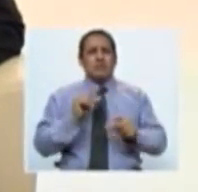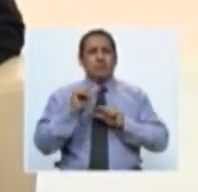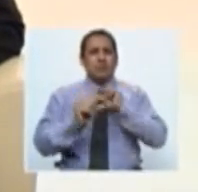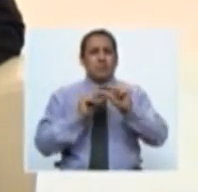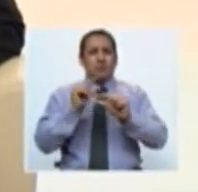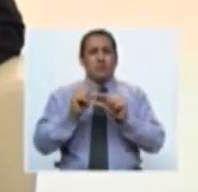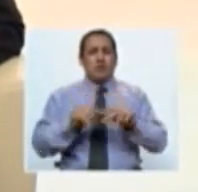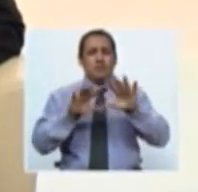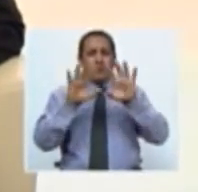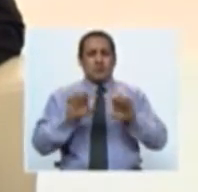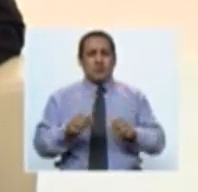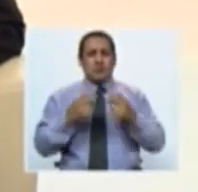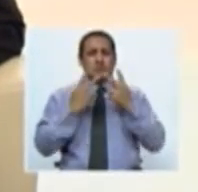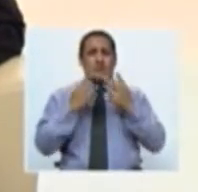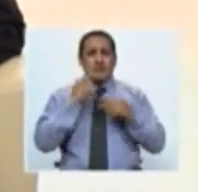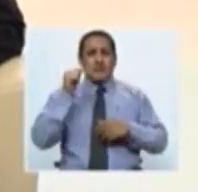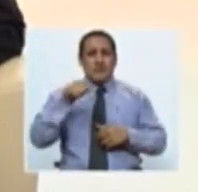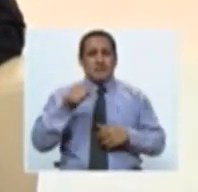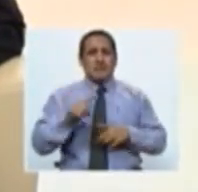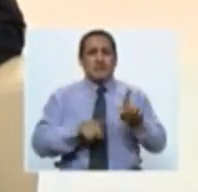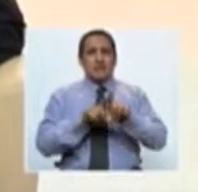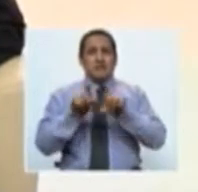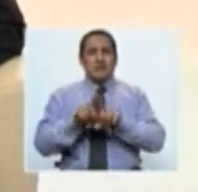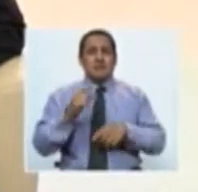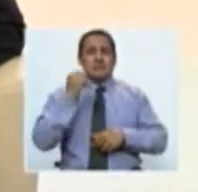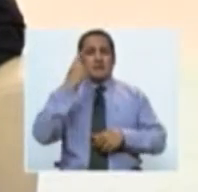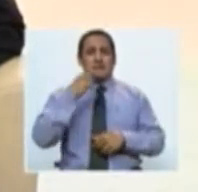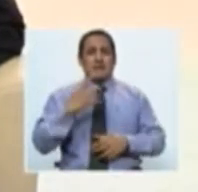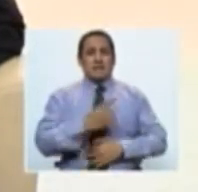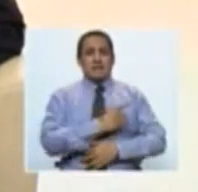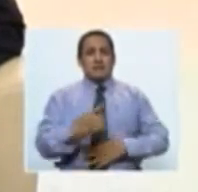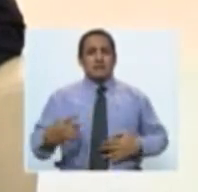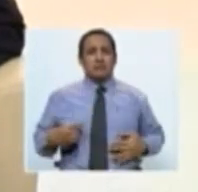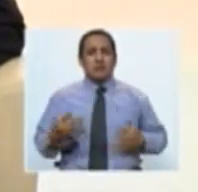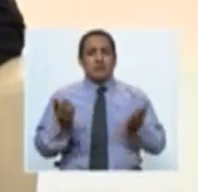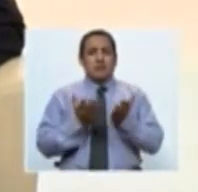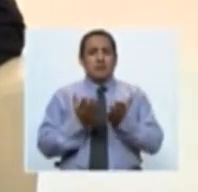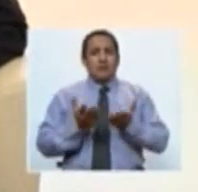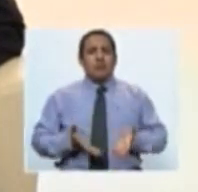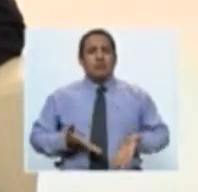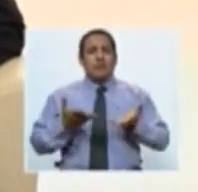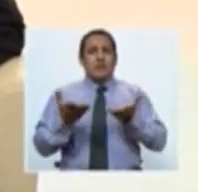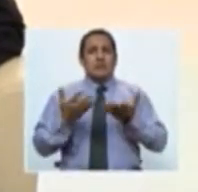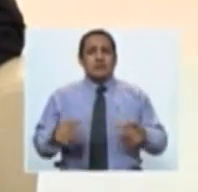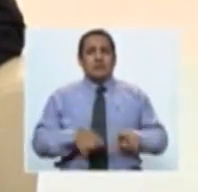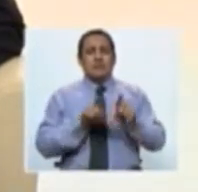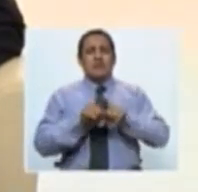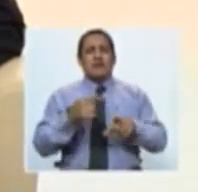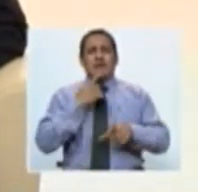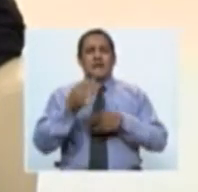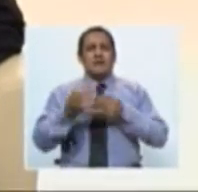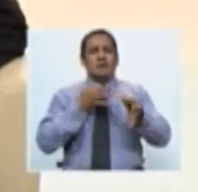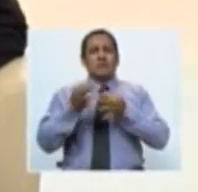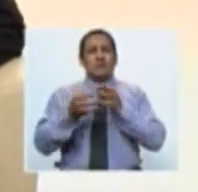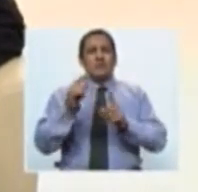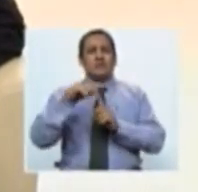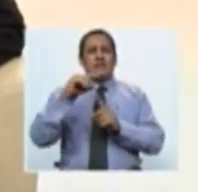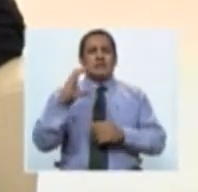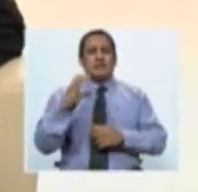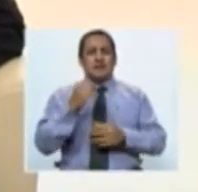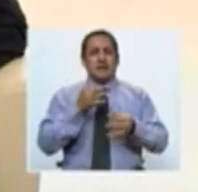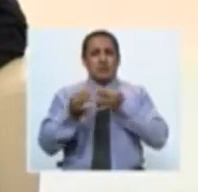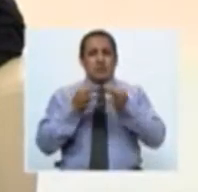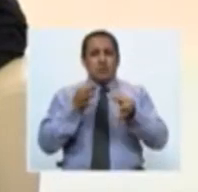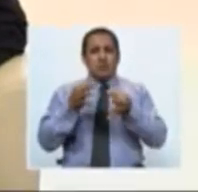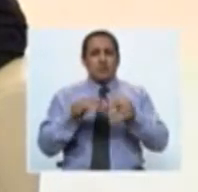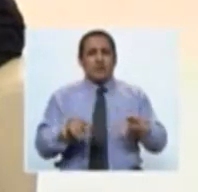evaluaciones periódicas. Y estas que se entiende que el director de la institución educativa lo da. ¿Sobre eso qué dijo el tribunal?